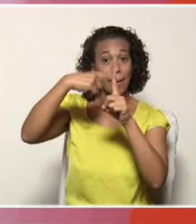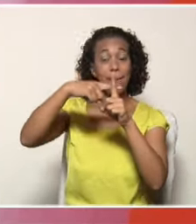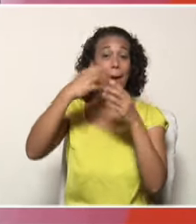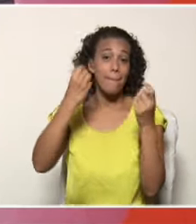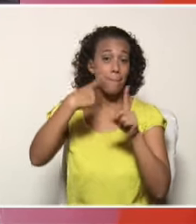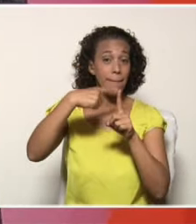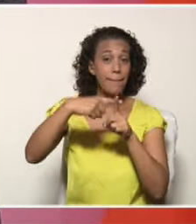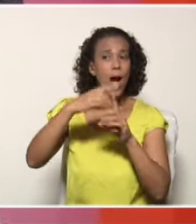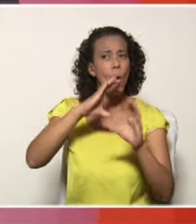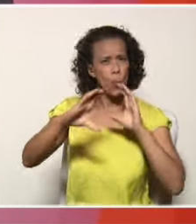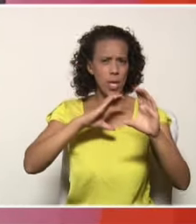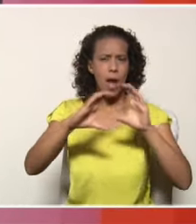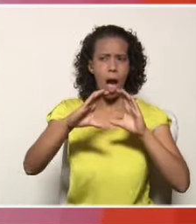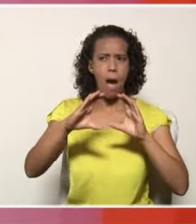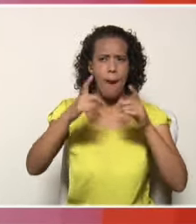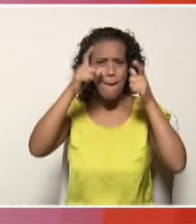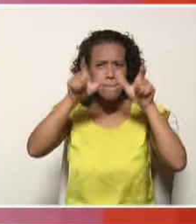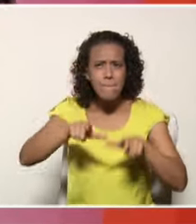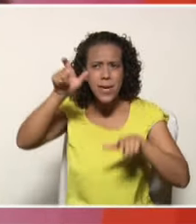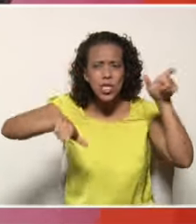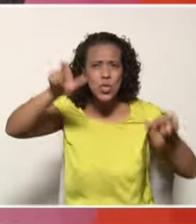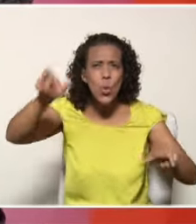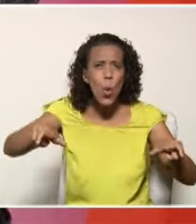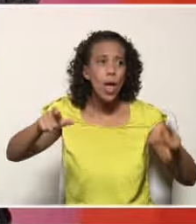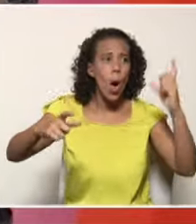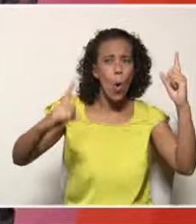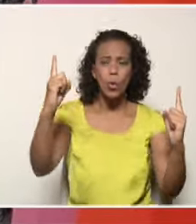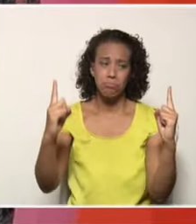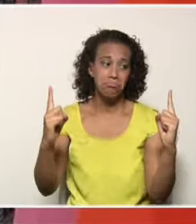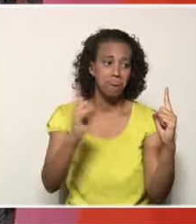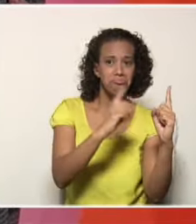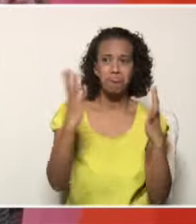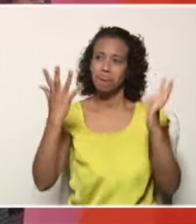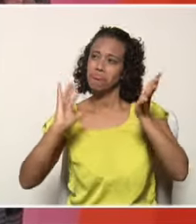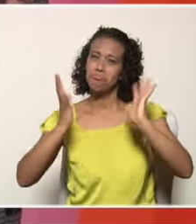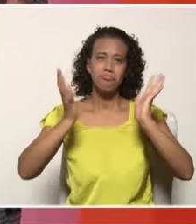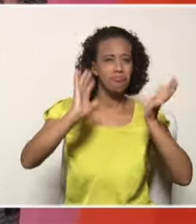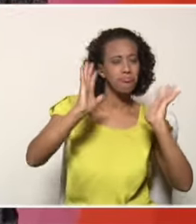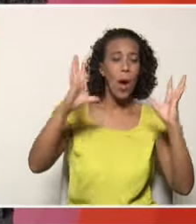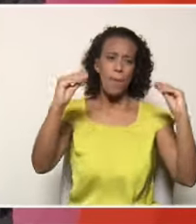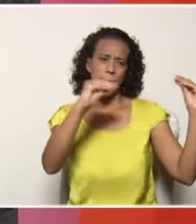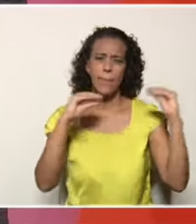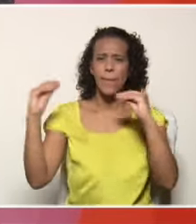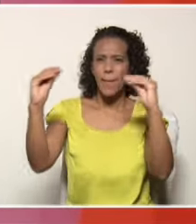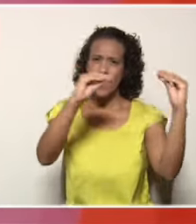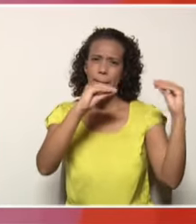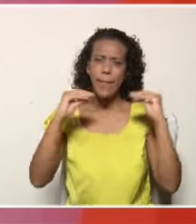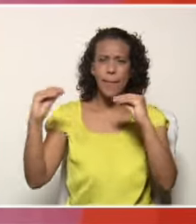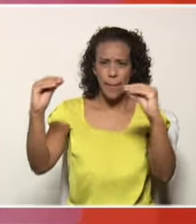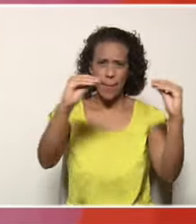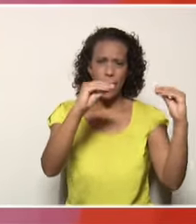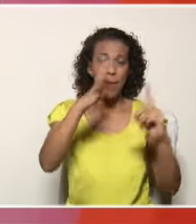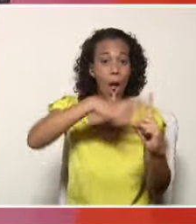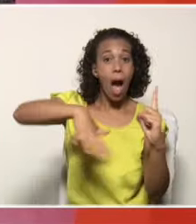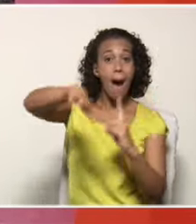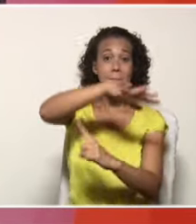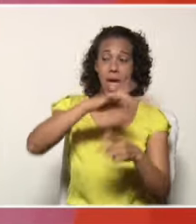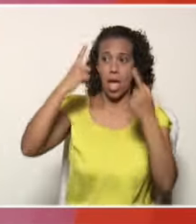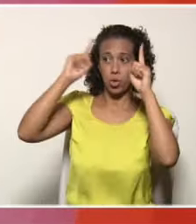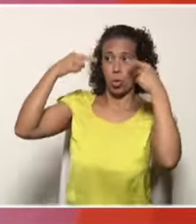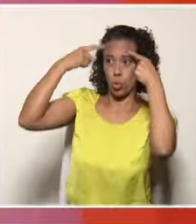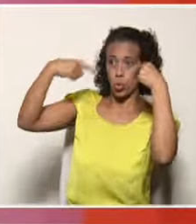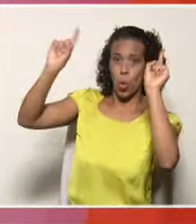nos comunicamos y cuando nos comunicamos es con otras personas. ¿Por qué? Porque nosotros siempre estamos acompañados de alguien. No estamos